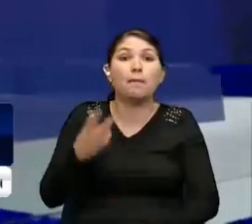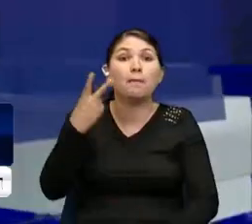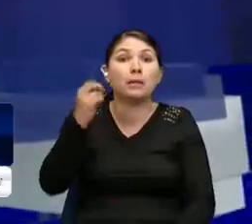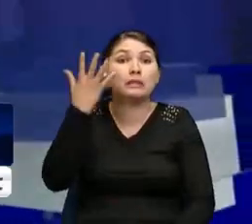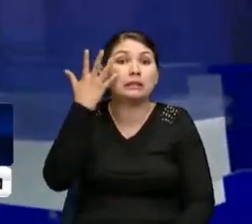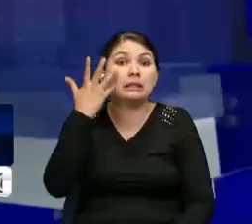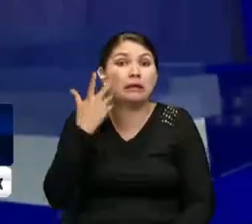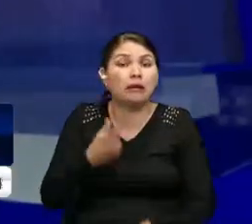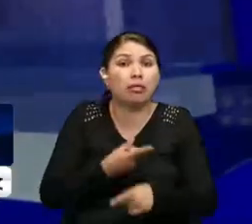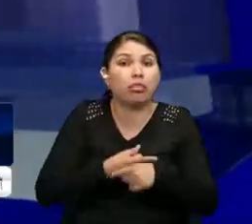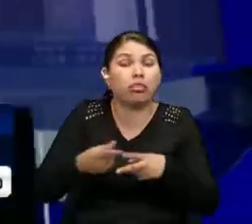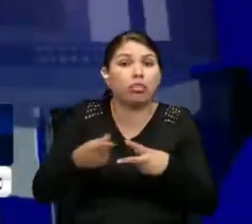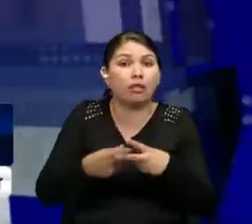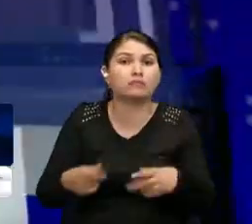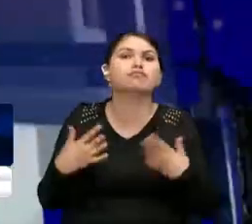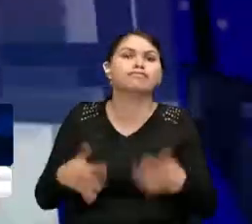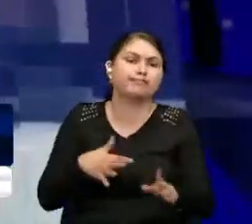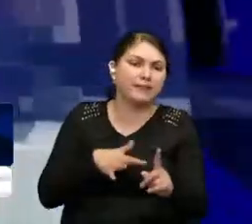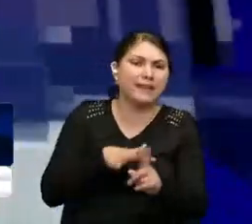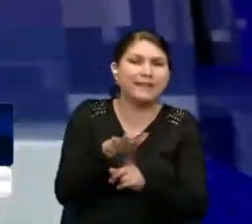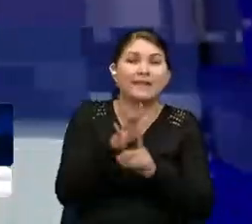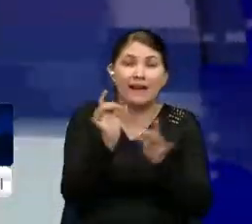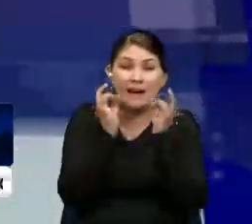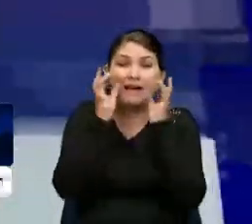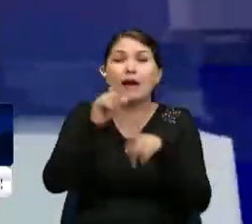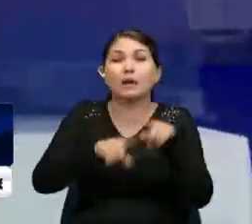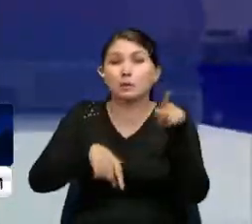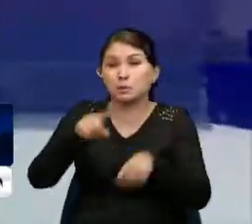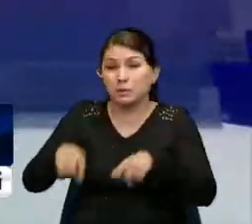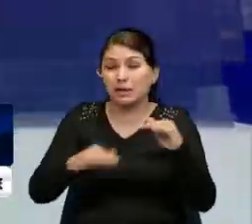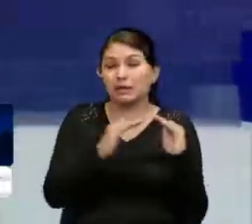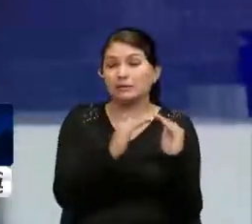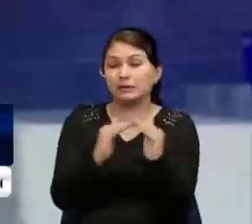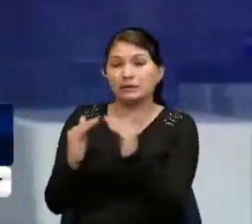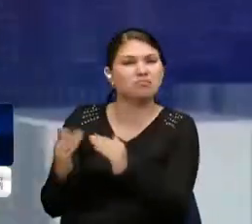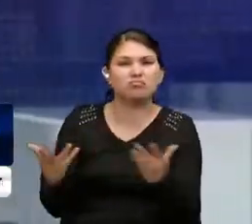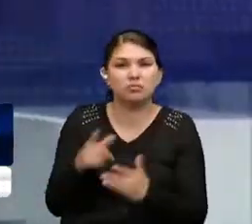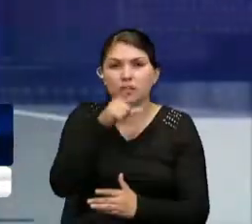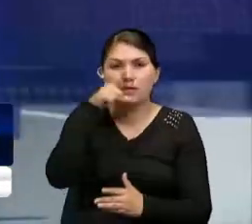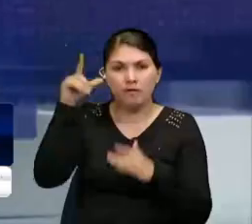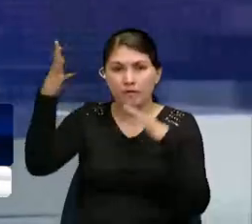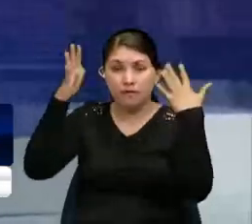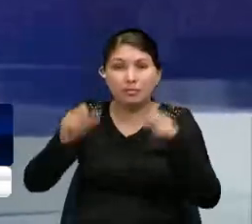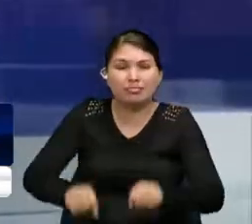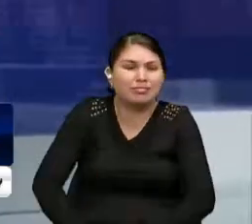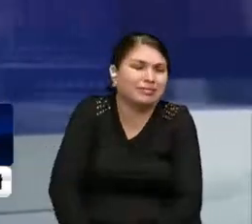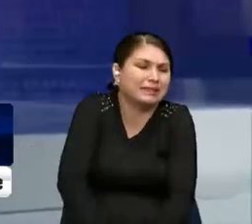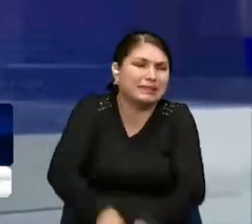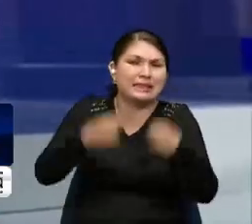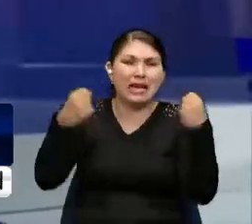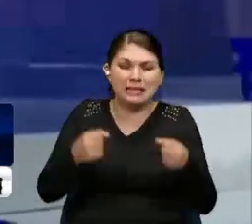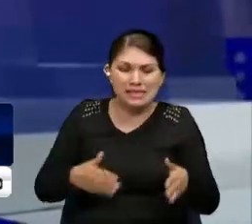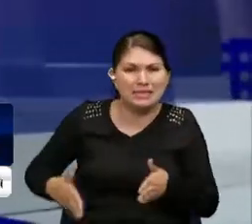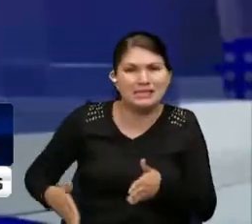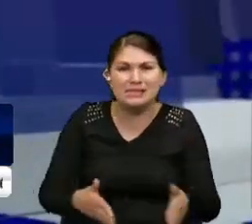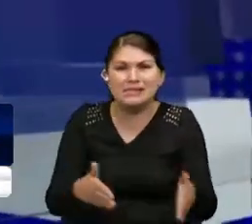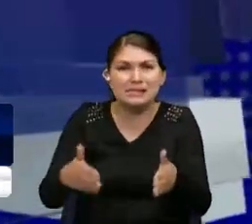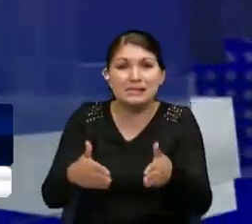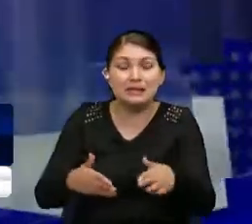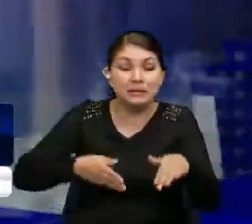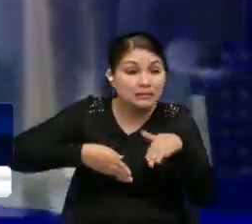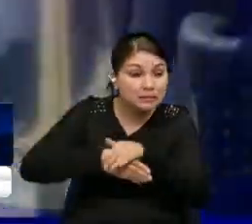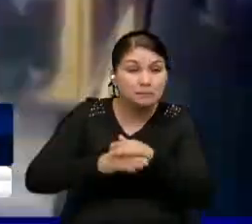días lo que ha generado afectaciones graves en algunas viviendas del sector rural el daño total de las vías incluso el acceso